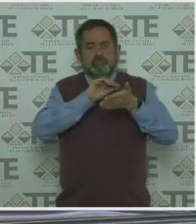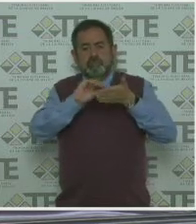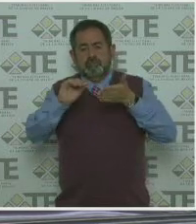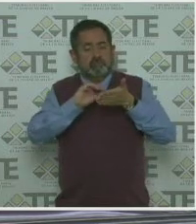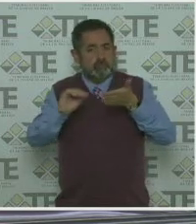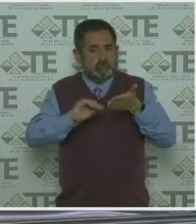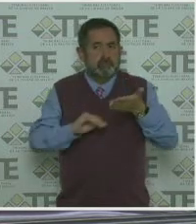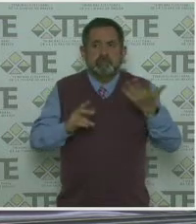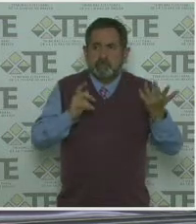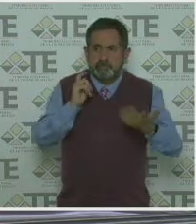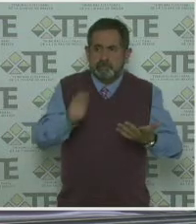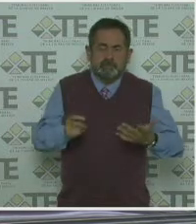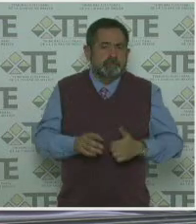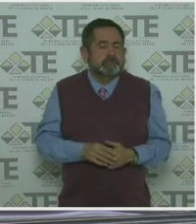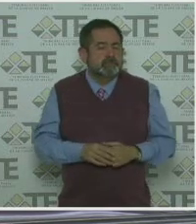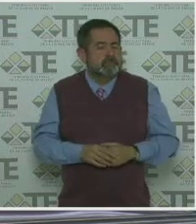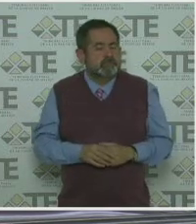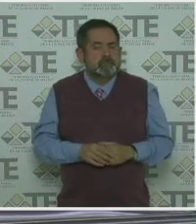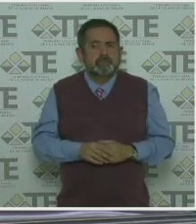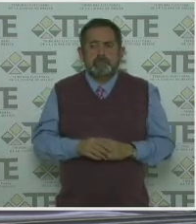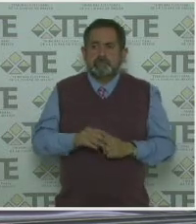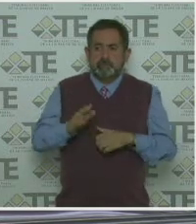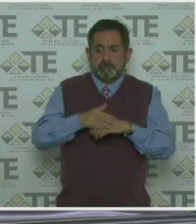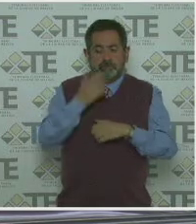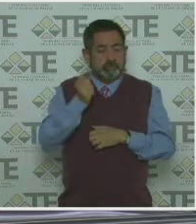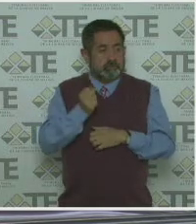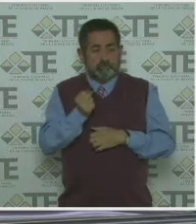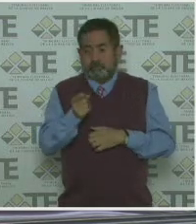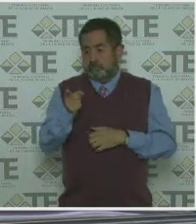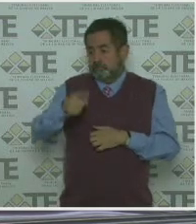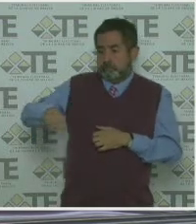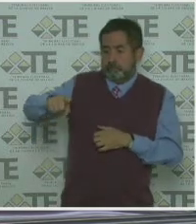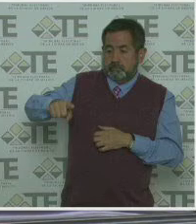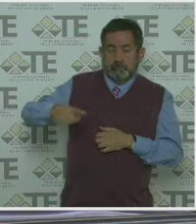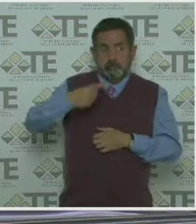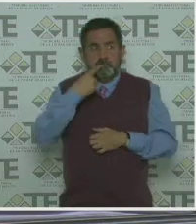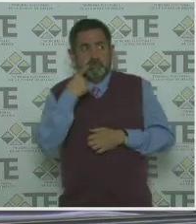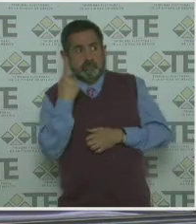que esto puede generar que las partes actoras